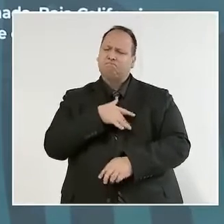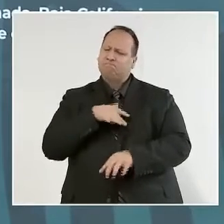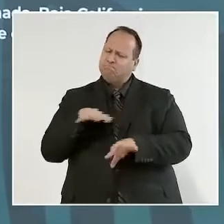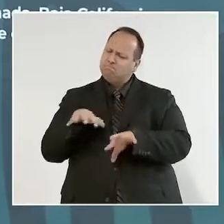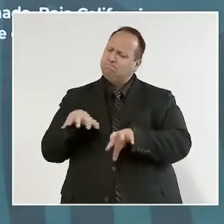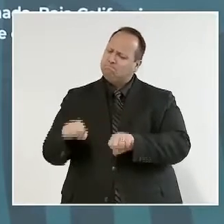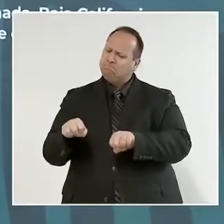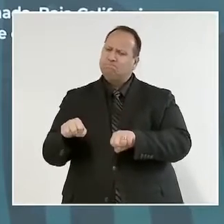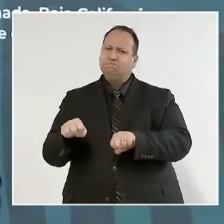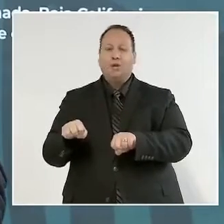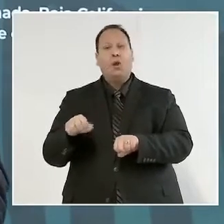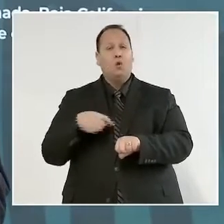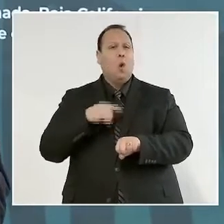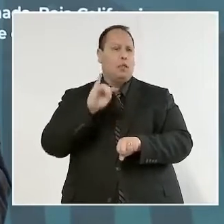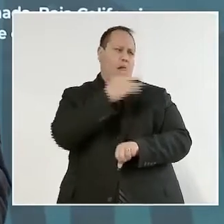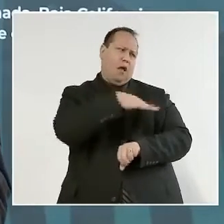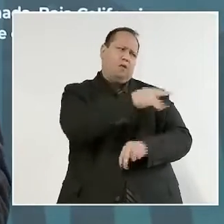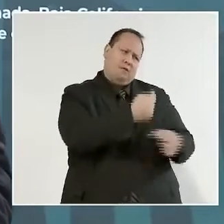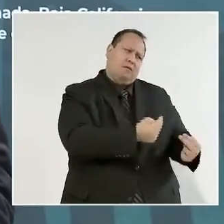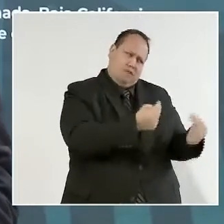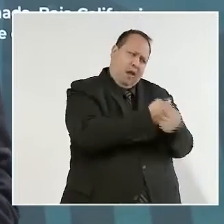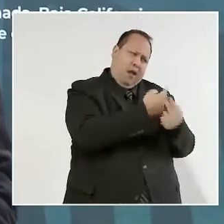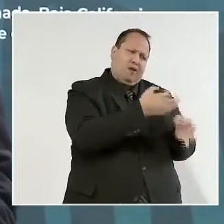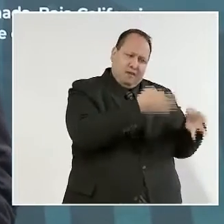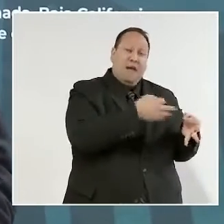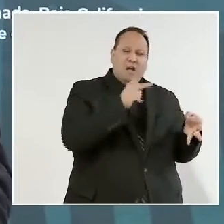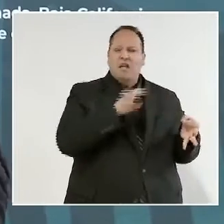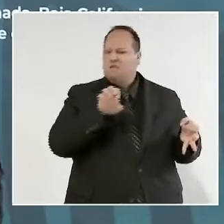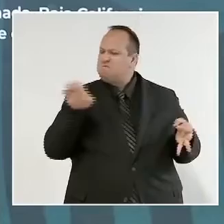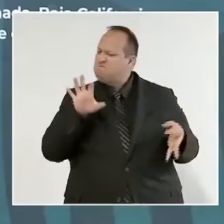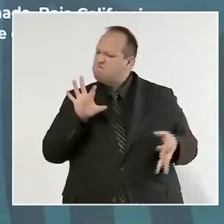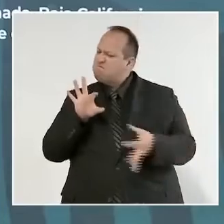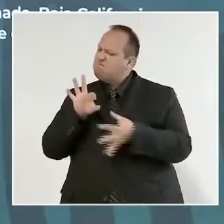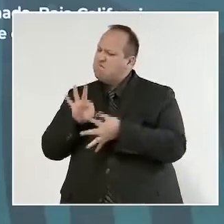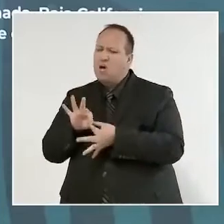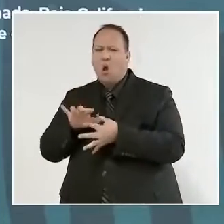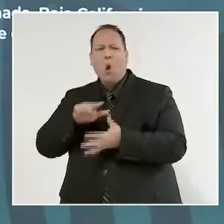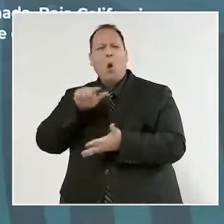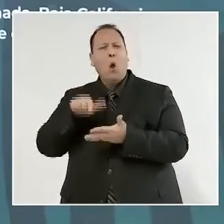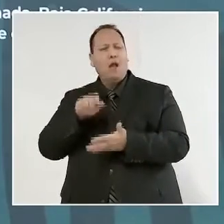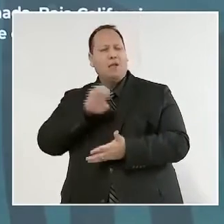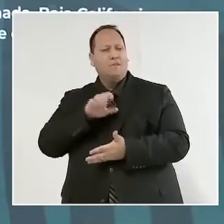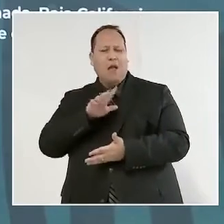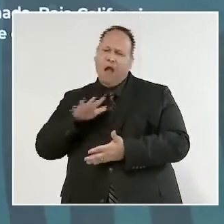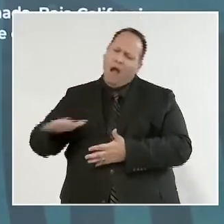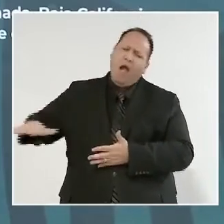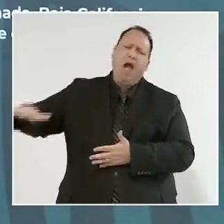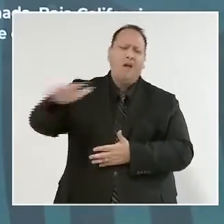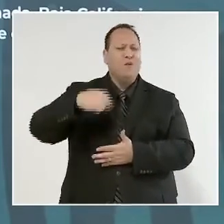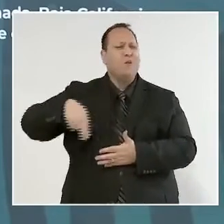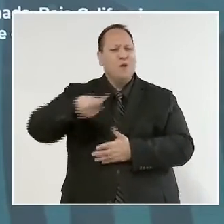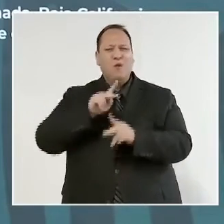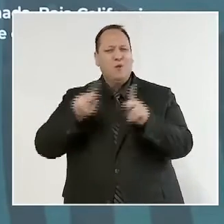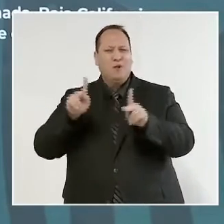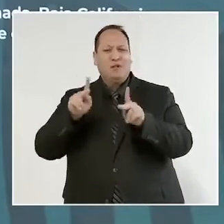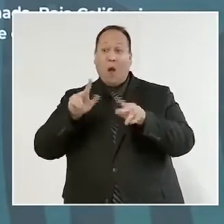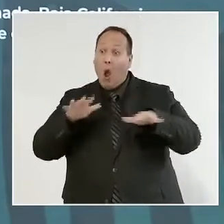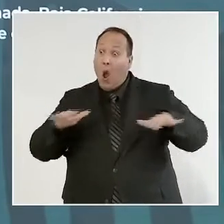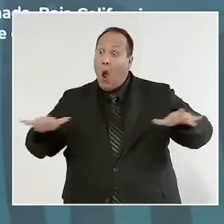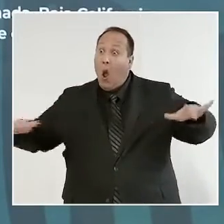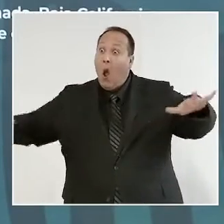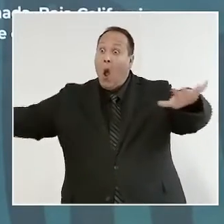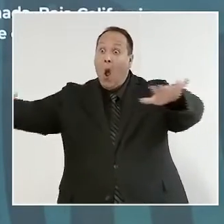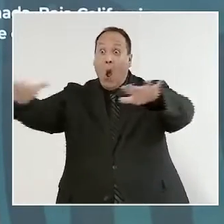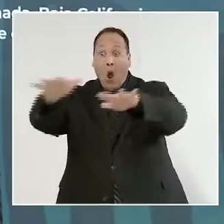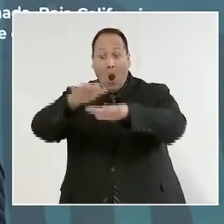arraigo, aunque yo nací en Tijuana, siempre ha sido Ensenada un lugar muy especial para todos nosotros. Es el común denominador,